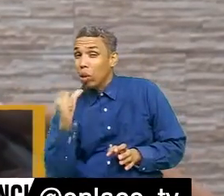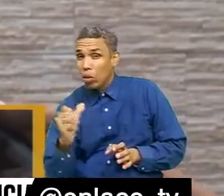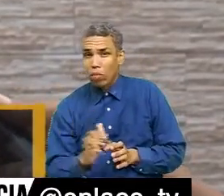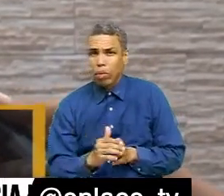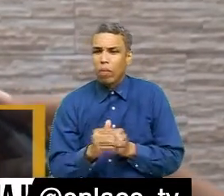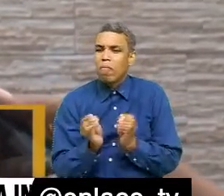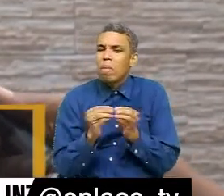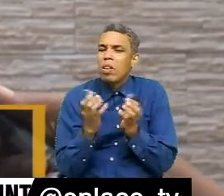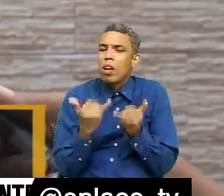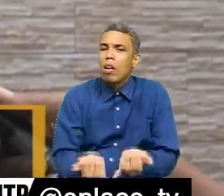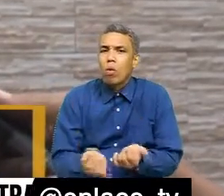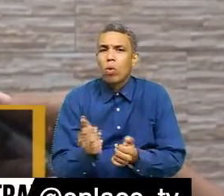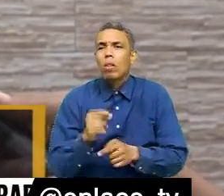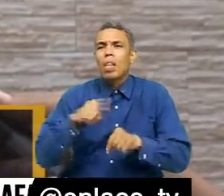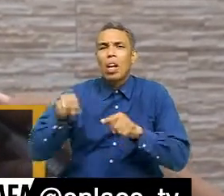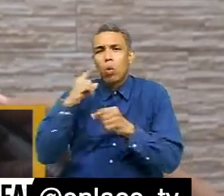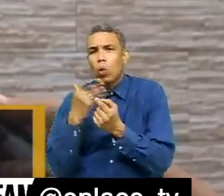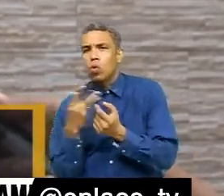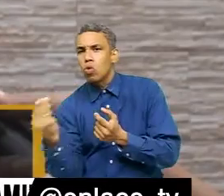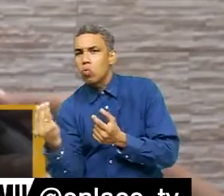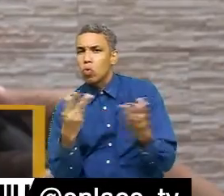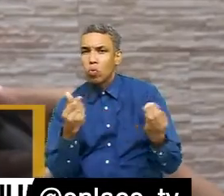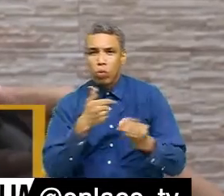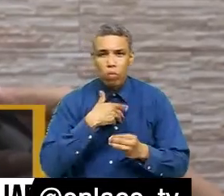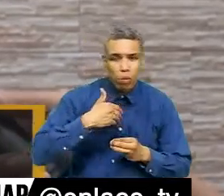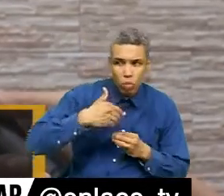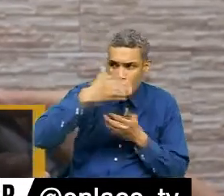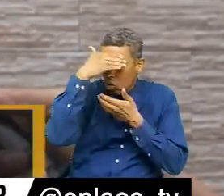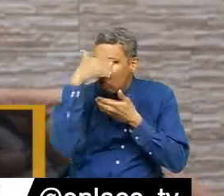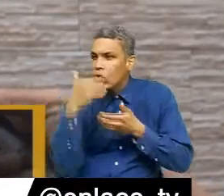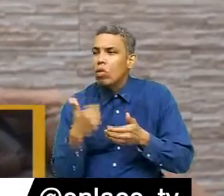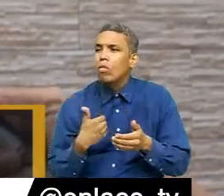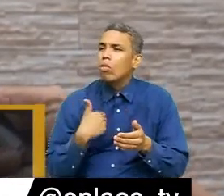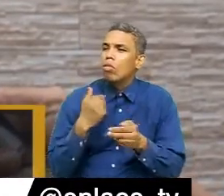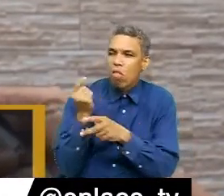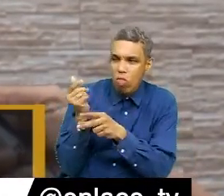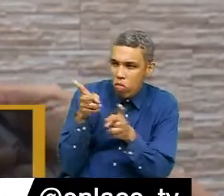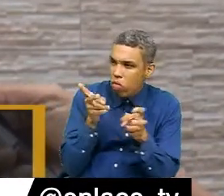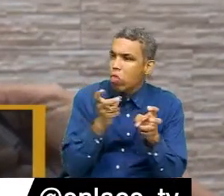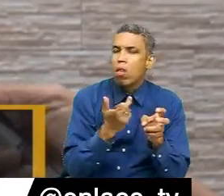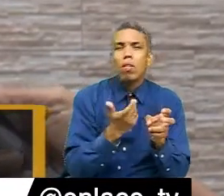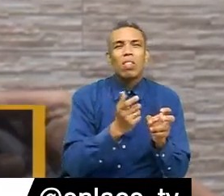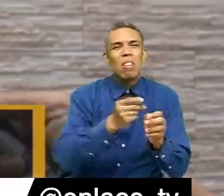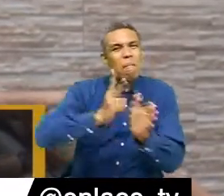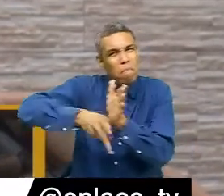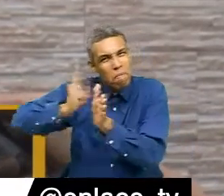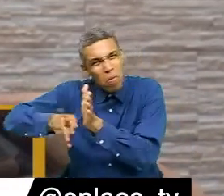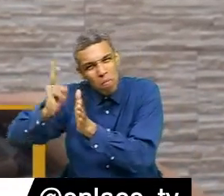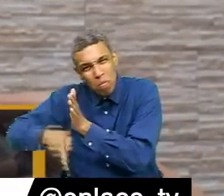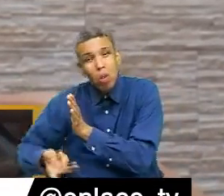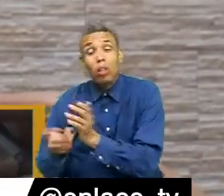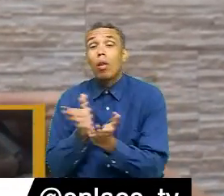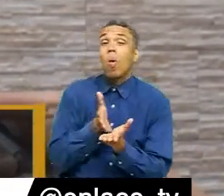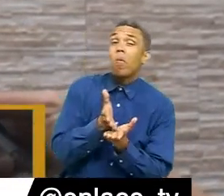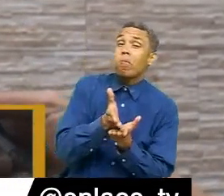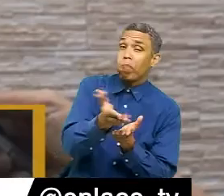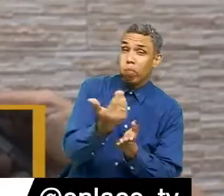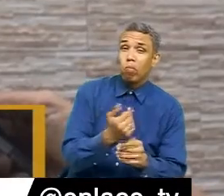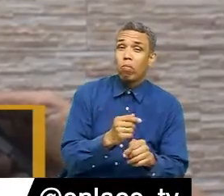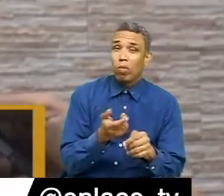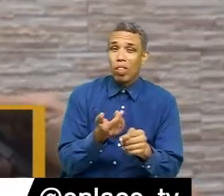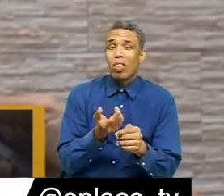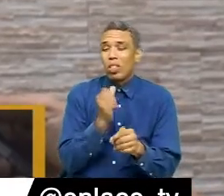minería ilegal, las bandas criminales, y hay una cantidad de desplazados, de personas que perdieron la vida,